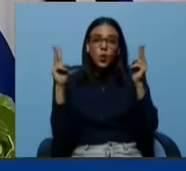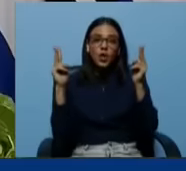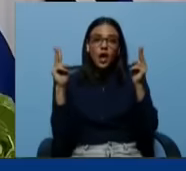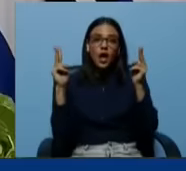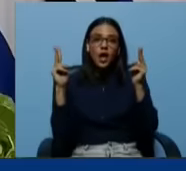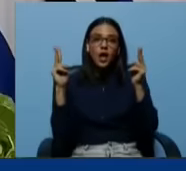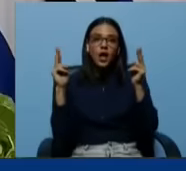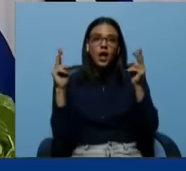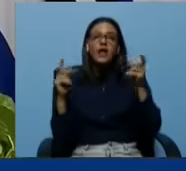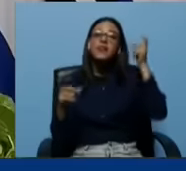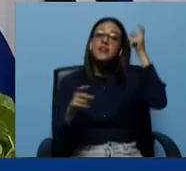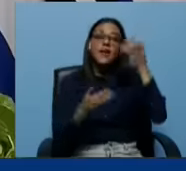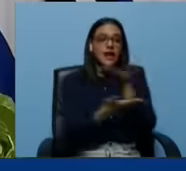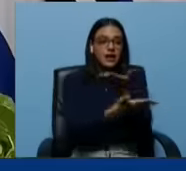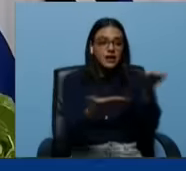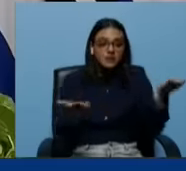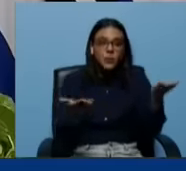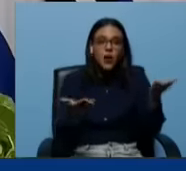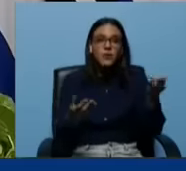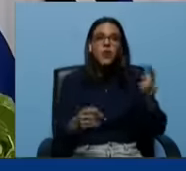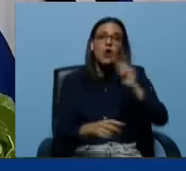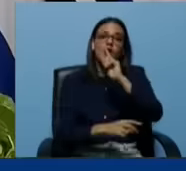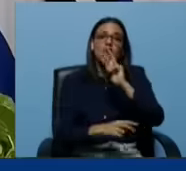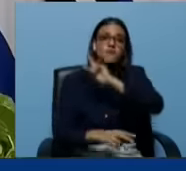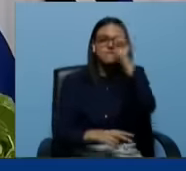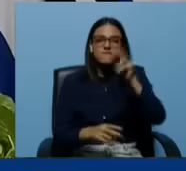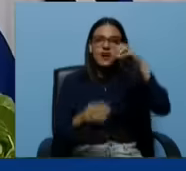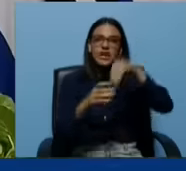del pueblo bolivariano?